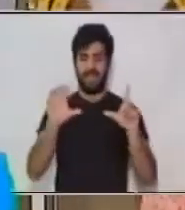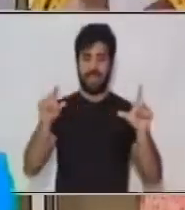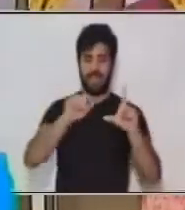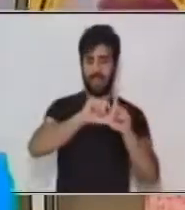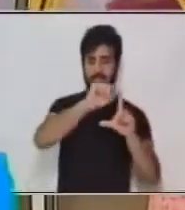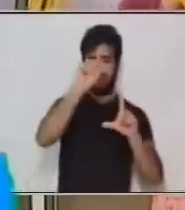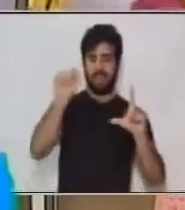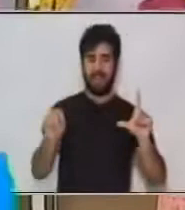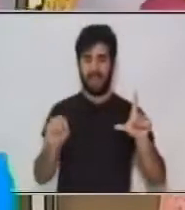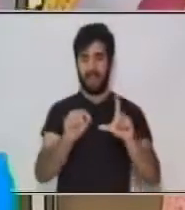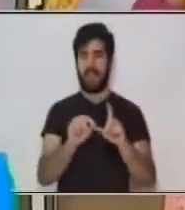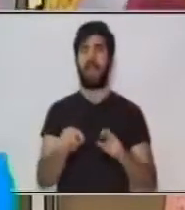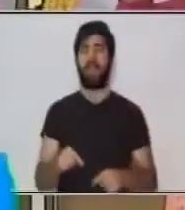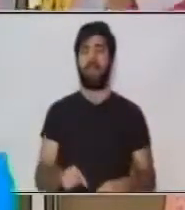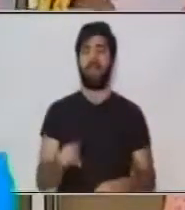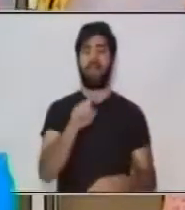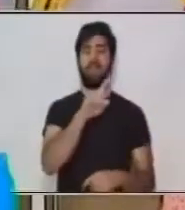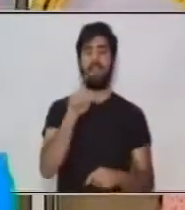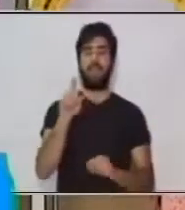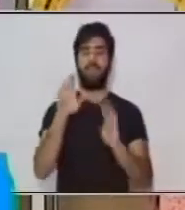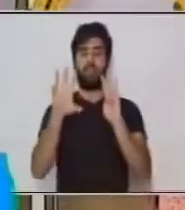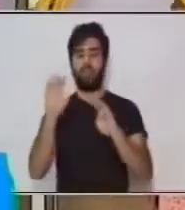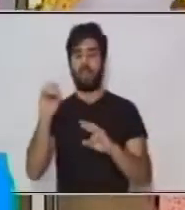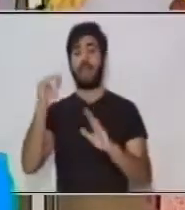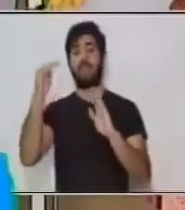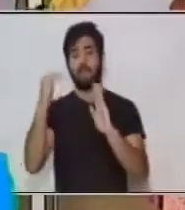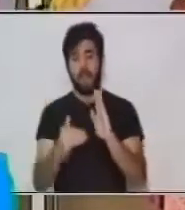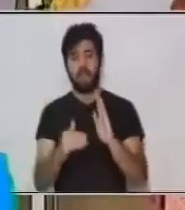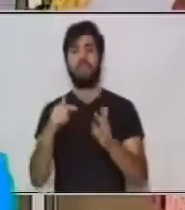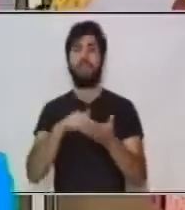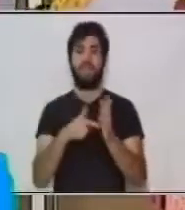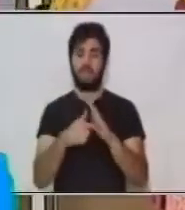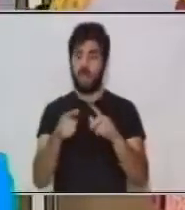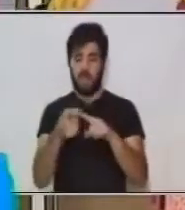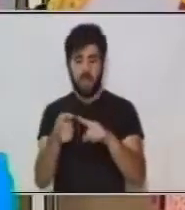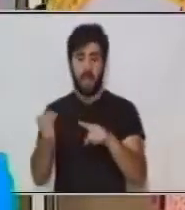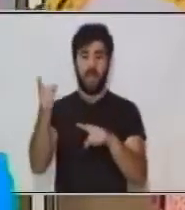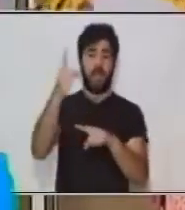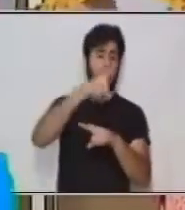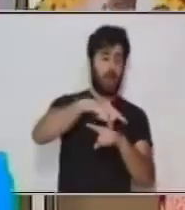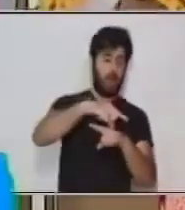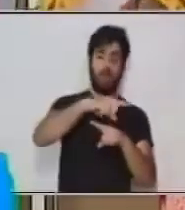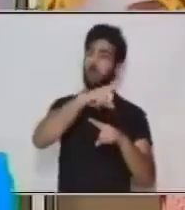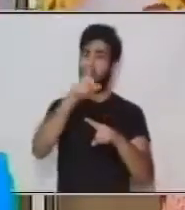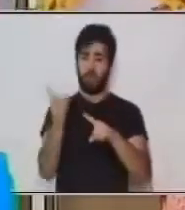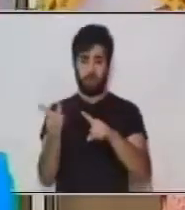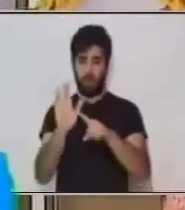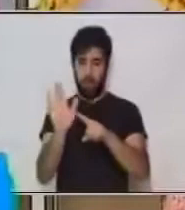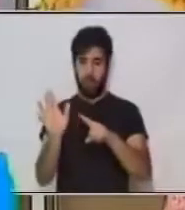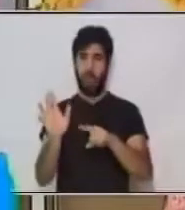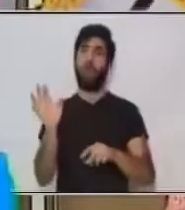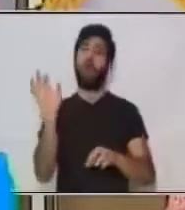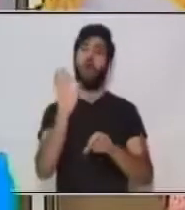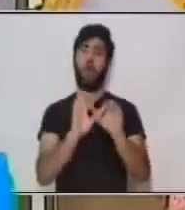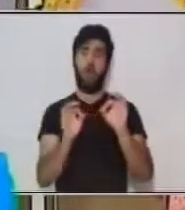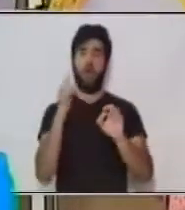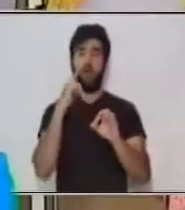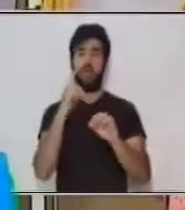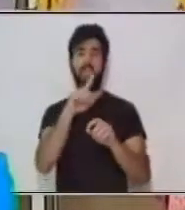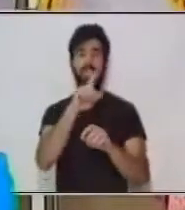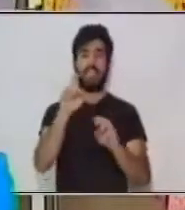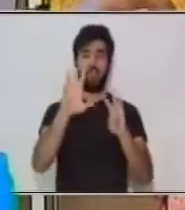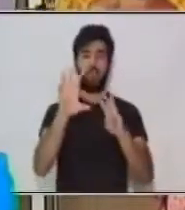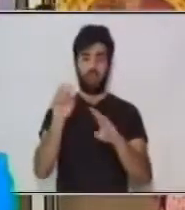Menores de 180 quiere decir que tienen menos de media vuelta. Y mayores de 180 quiere decir que